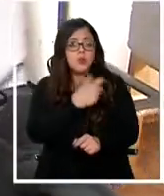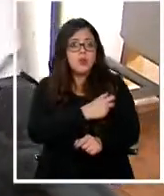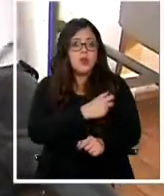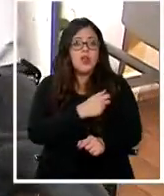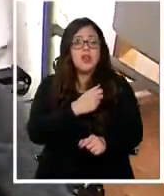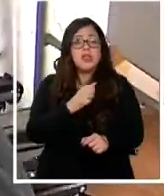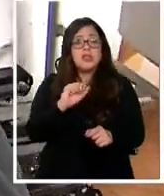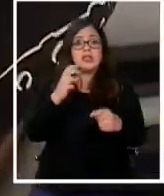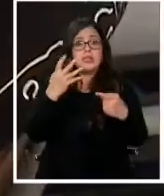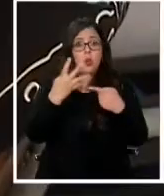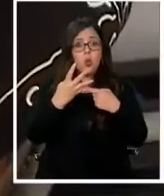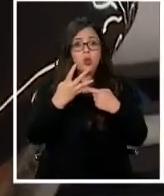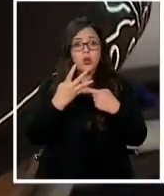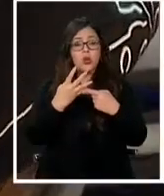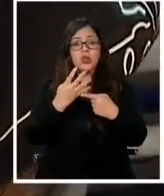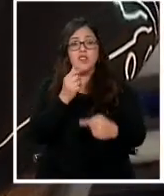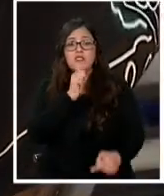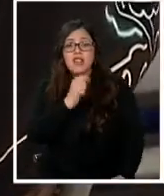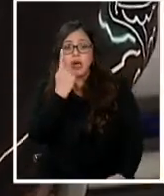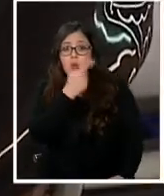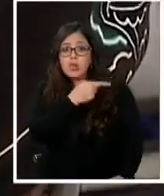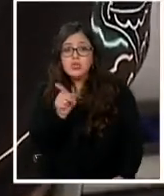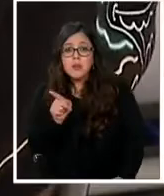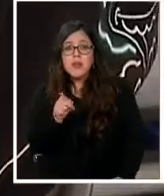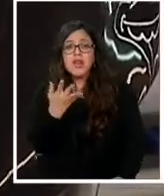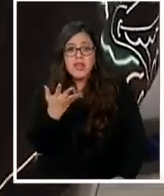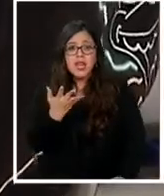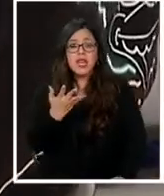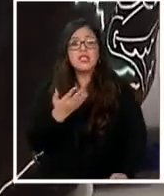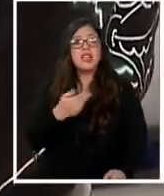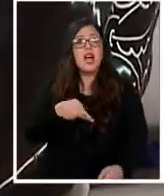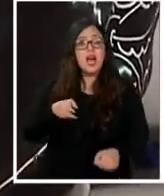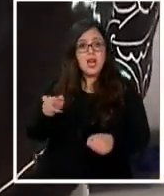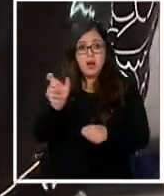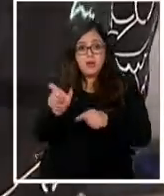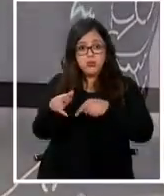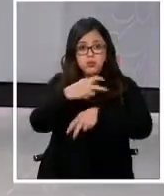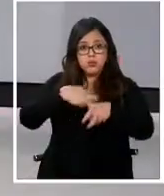menos de una semana del bloqueo de pase de movilidad por esta causa. Ya, porque las vacunas...